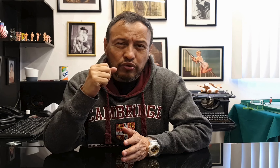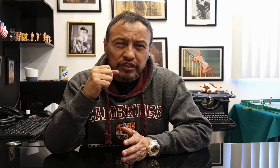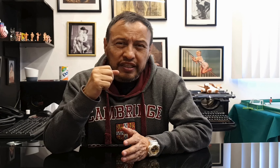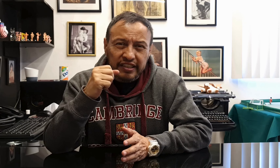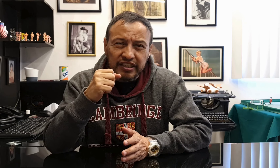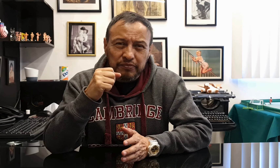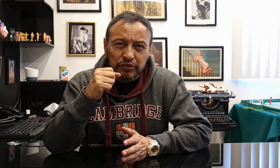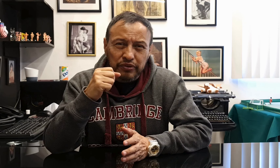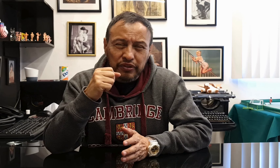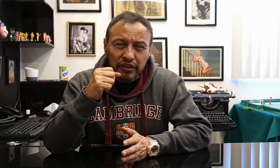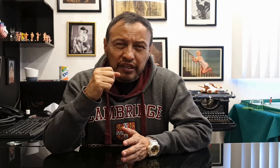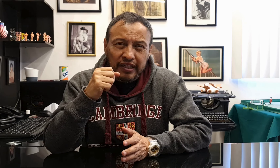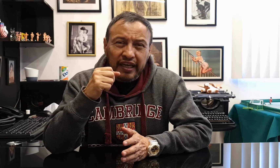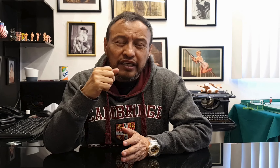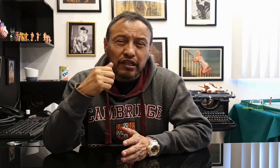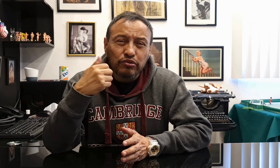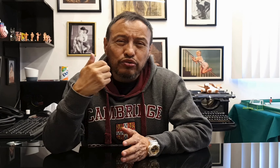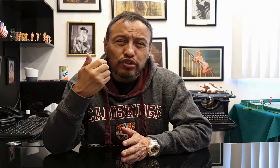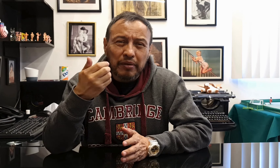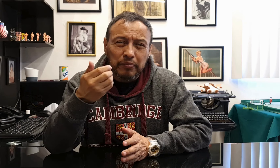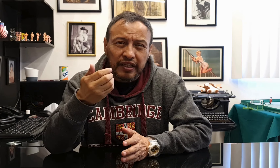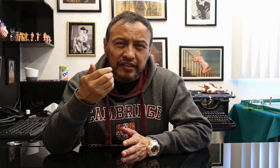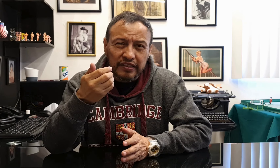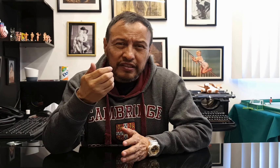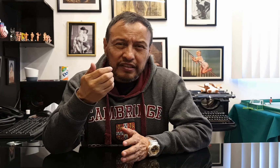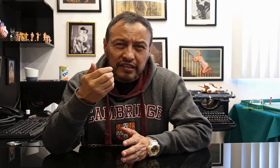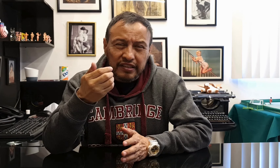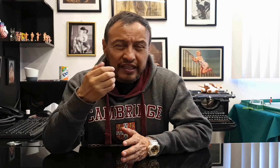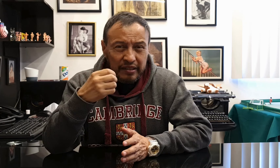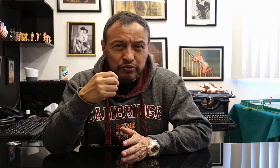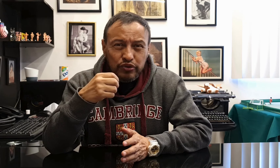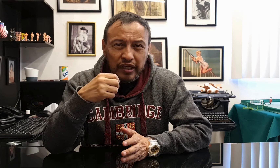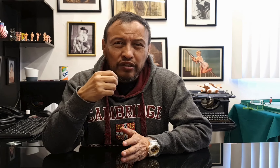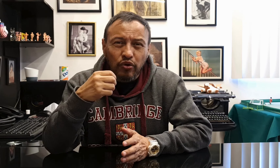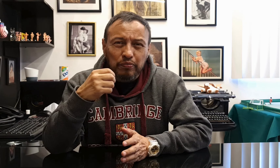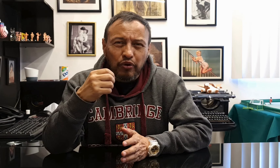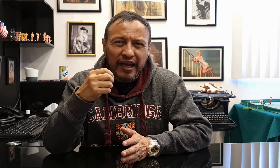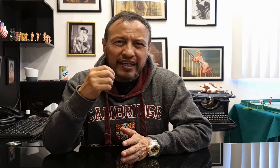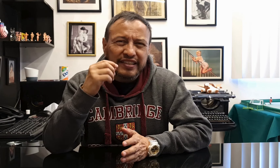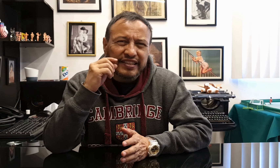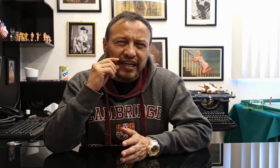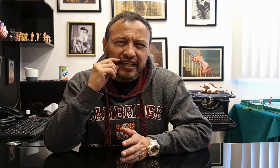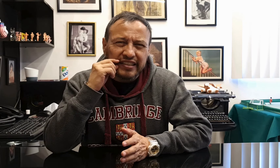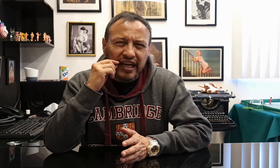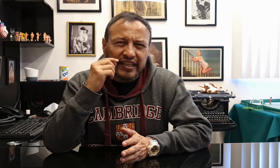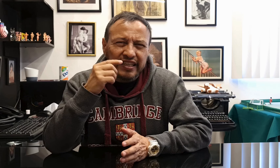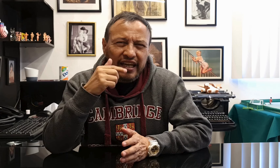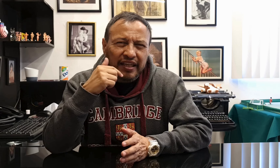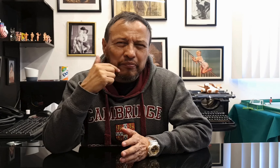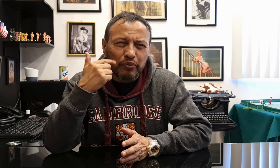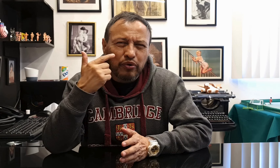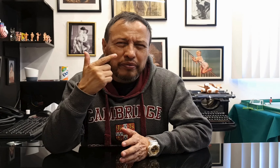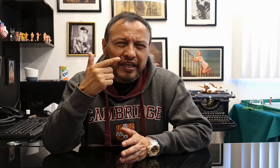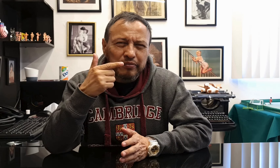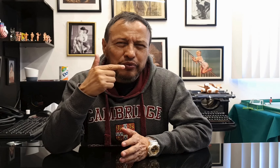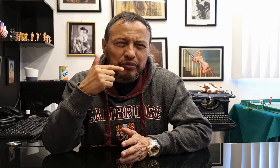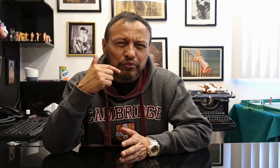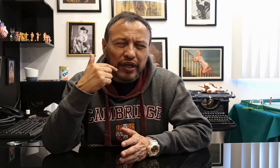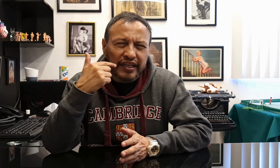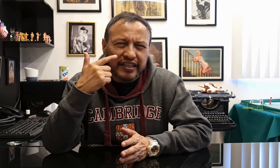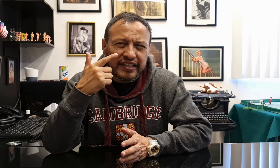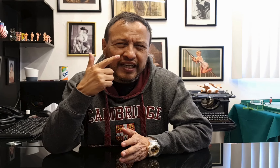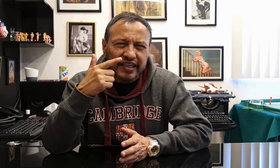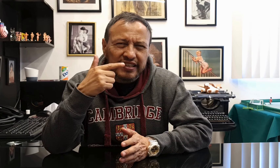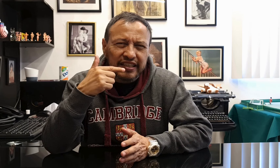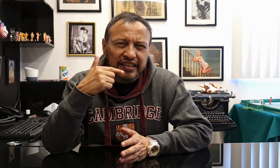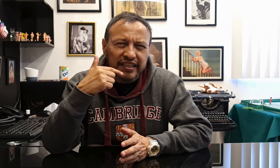de autoritarismo, que incluso también tenemos que incorporarle esa retahíla de puro verbo y